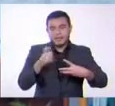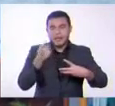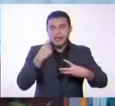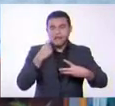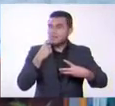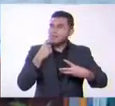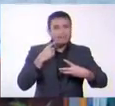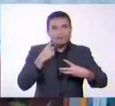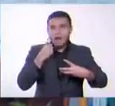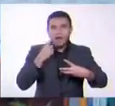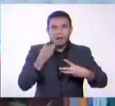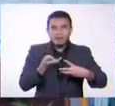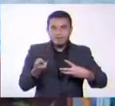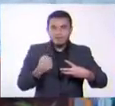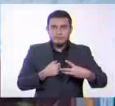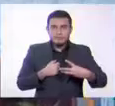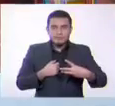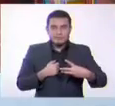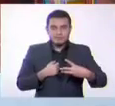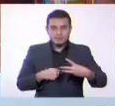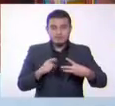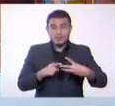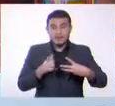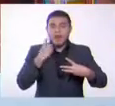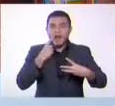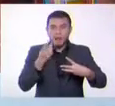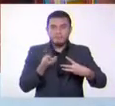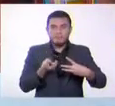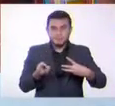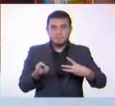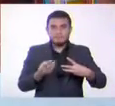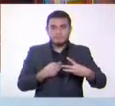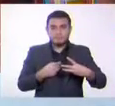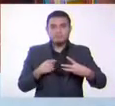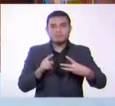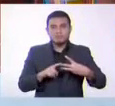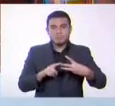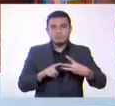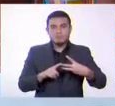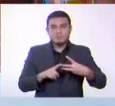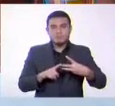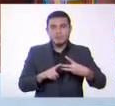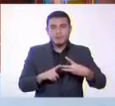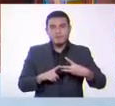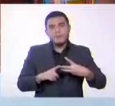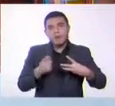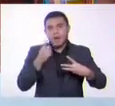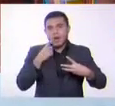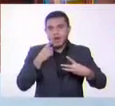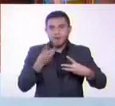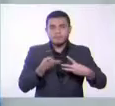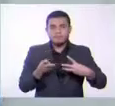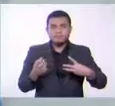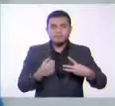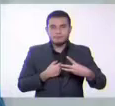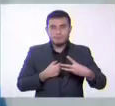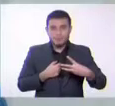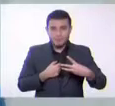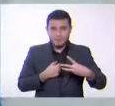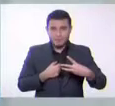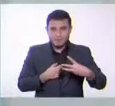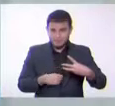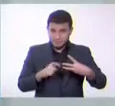metales. El enlace metálico, que es el que se da entre elementos metálicos. Y el